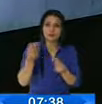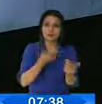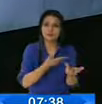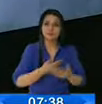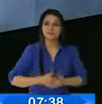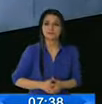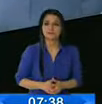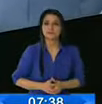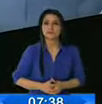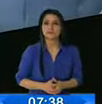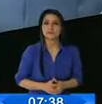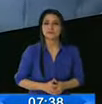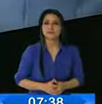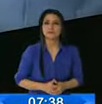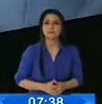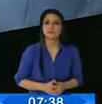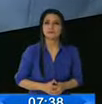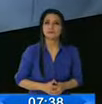Adelante.